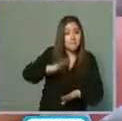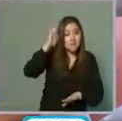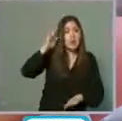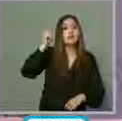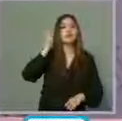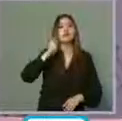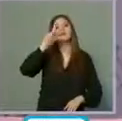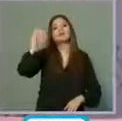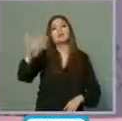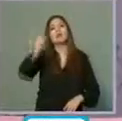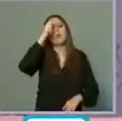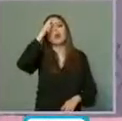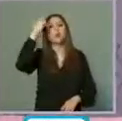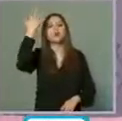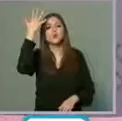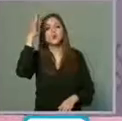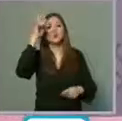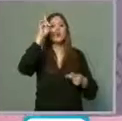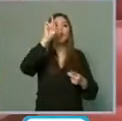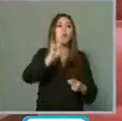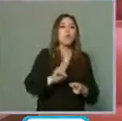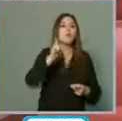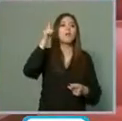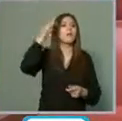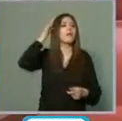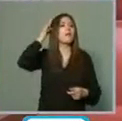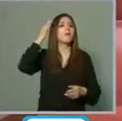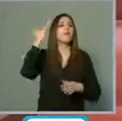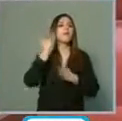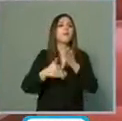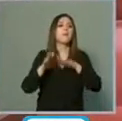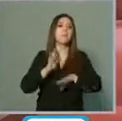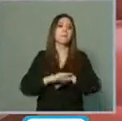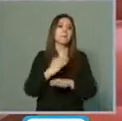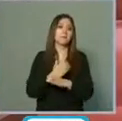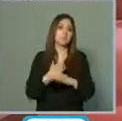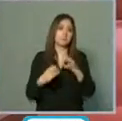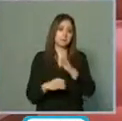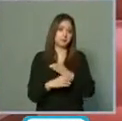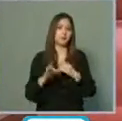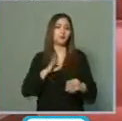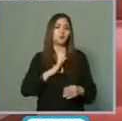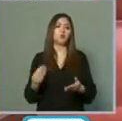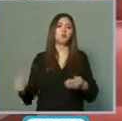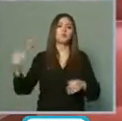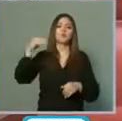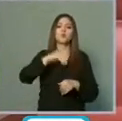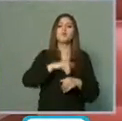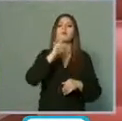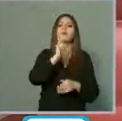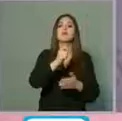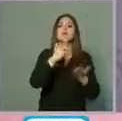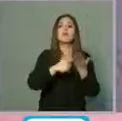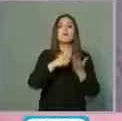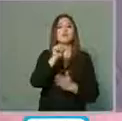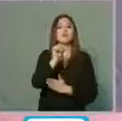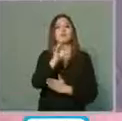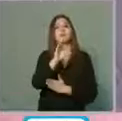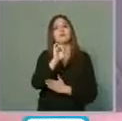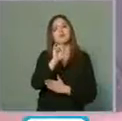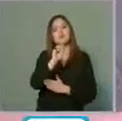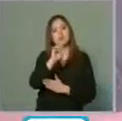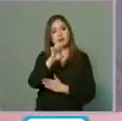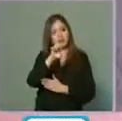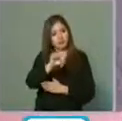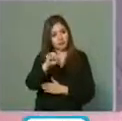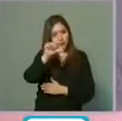el sol, el agua, todo se deshidrata, también nuestro cabello, podemos utilizar los aceites, que son increíbles porque obviamente